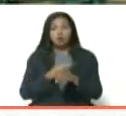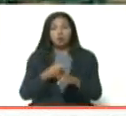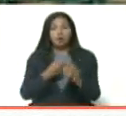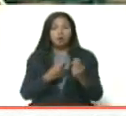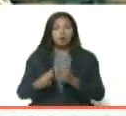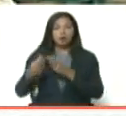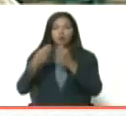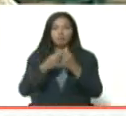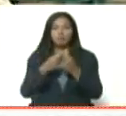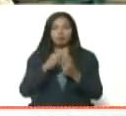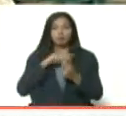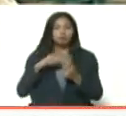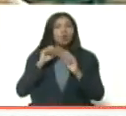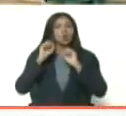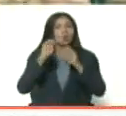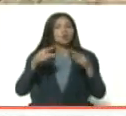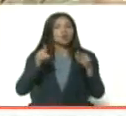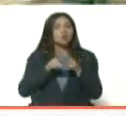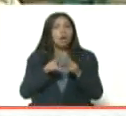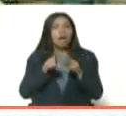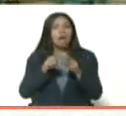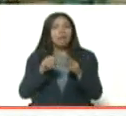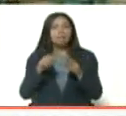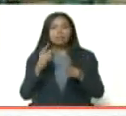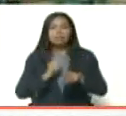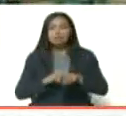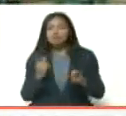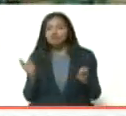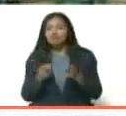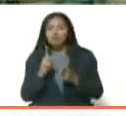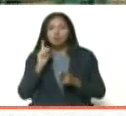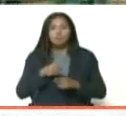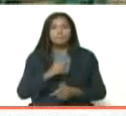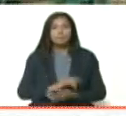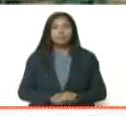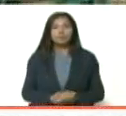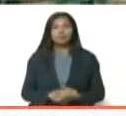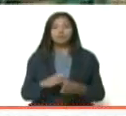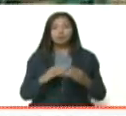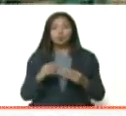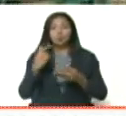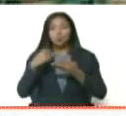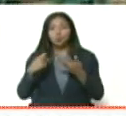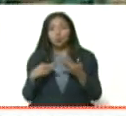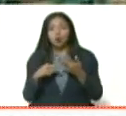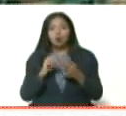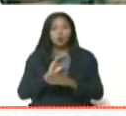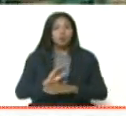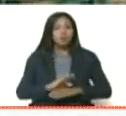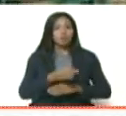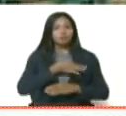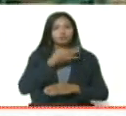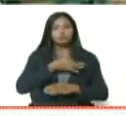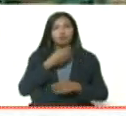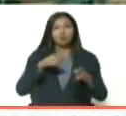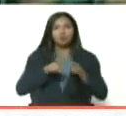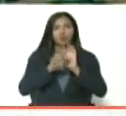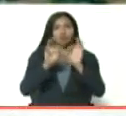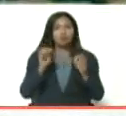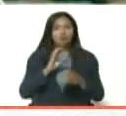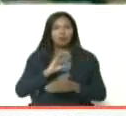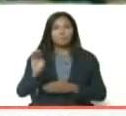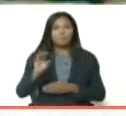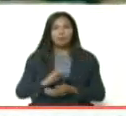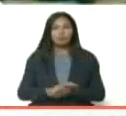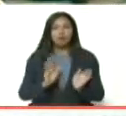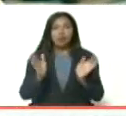economía y para lograrlo en mediano plazo. Y con todos los elementos de protección social, el carnet de la patria,